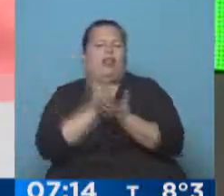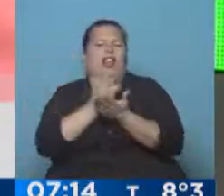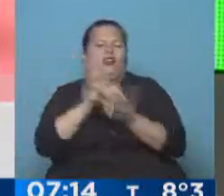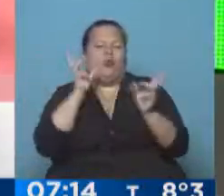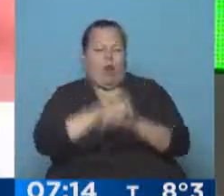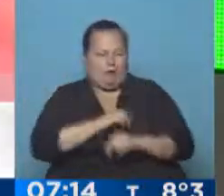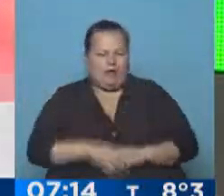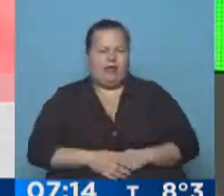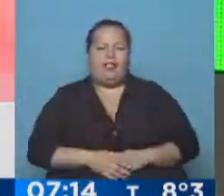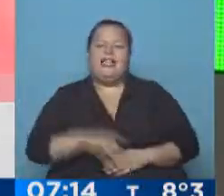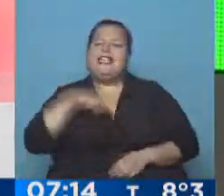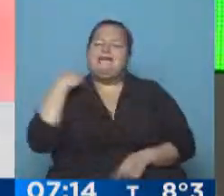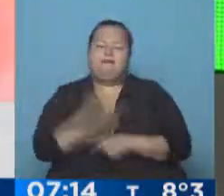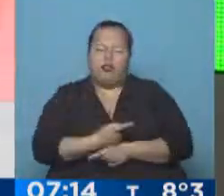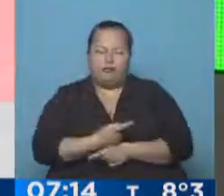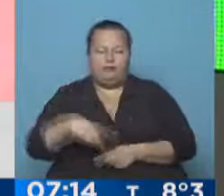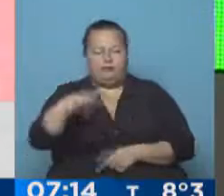derechos. Es imposible.